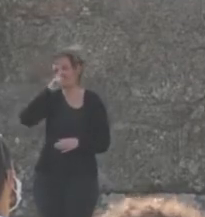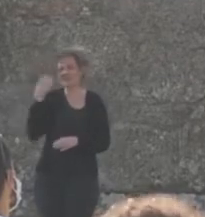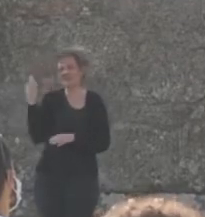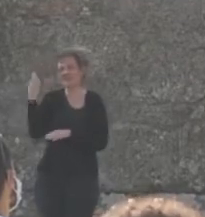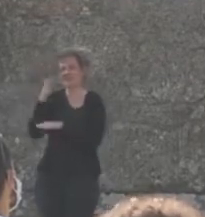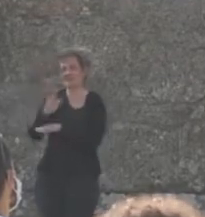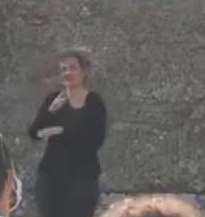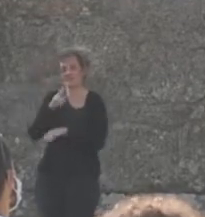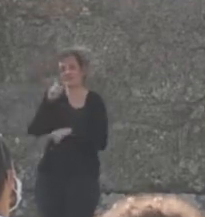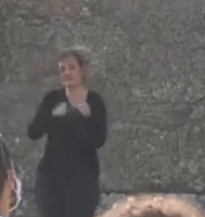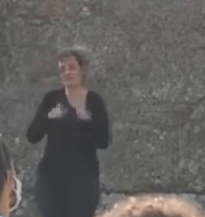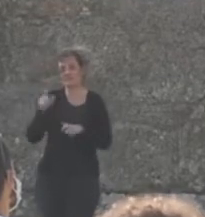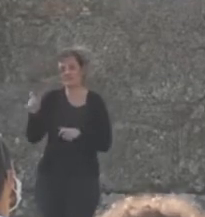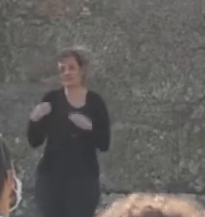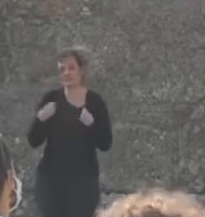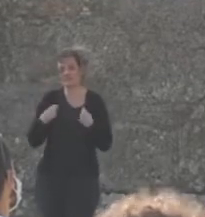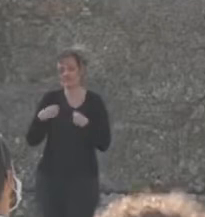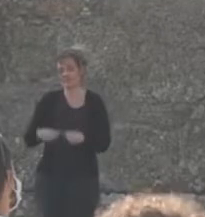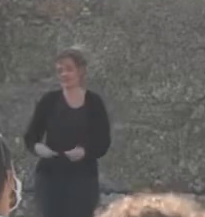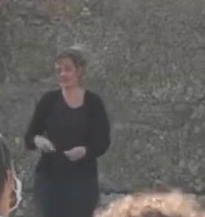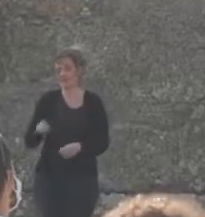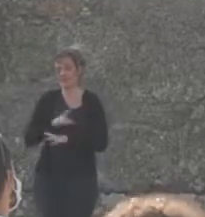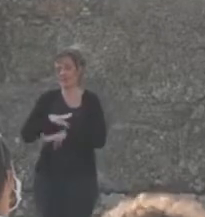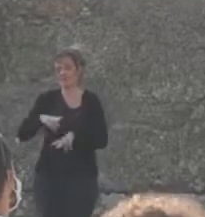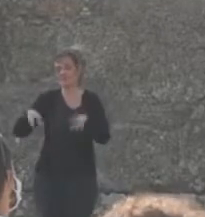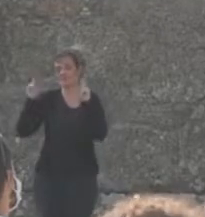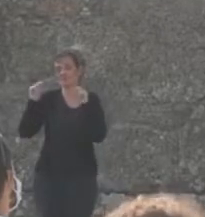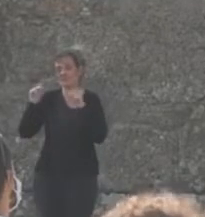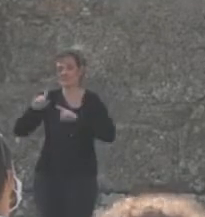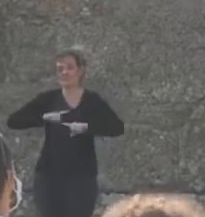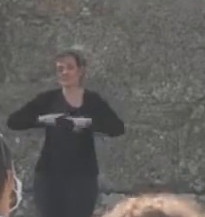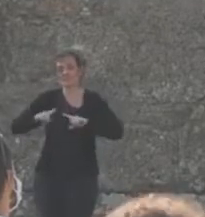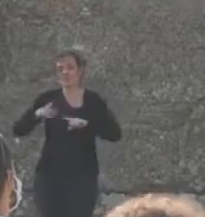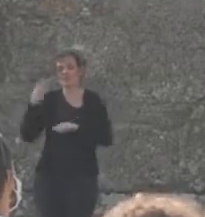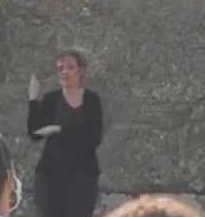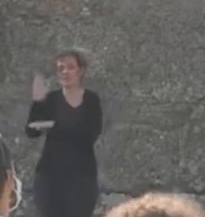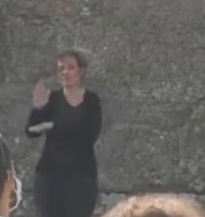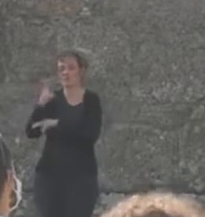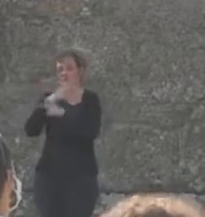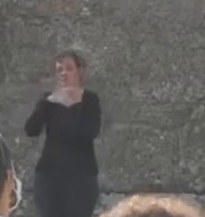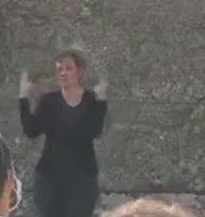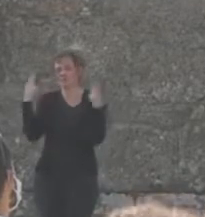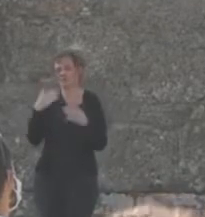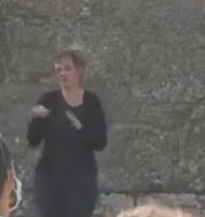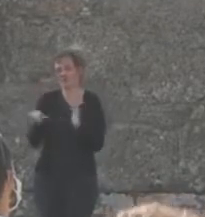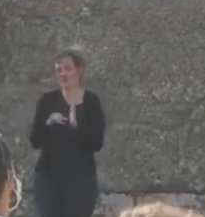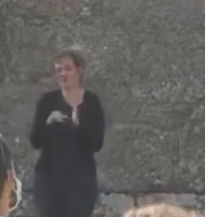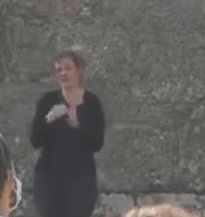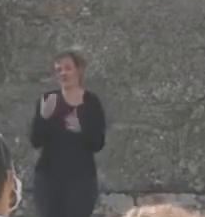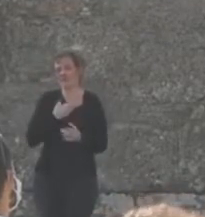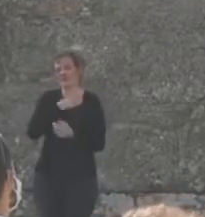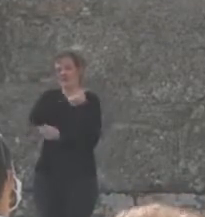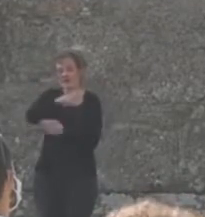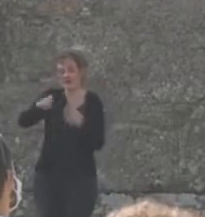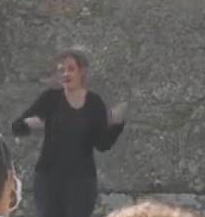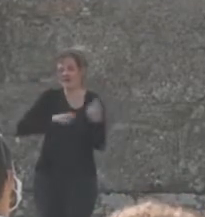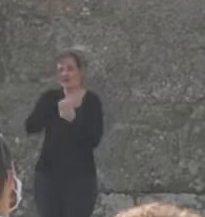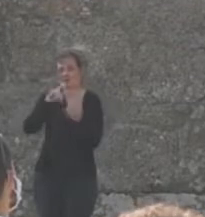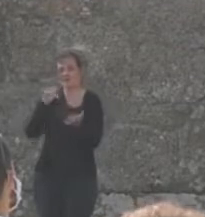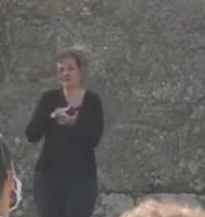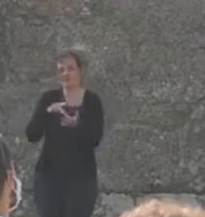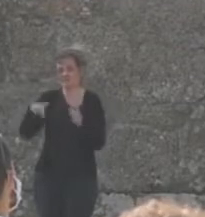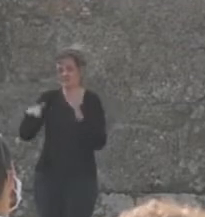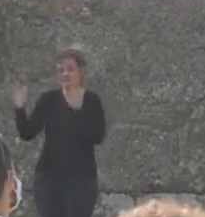representantes marinenses e como rematou o seu mandato, facendo un acto público ao carón do Concello cada ano a chegar esta